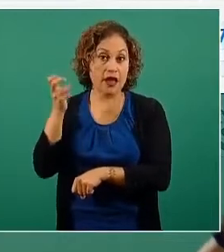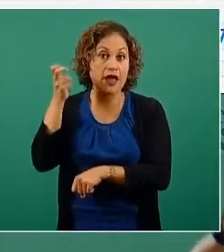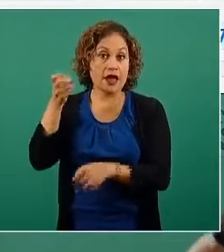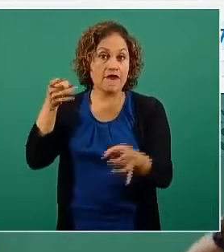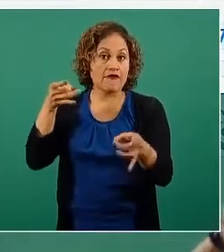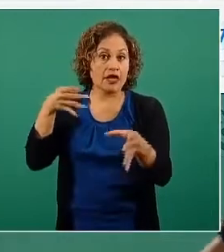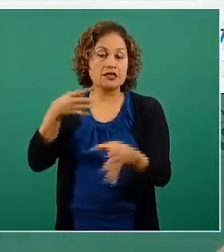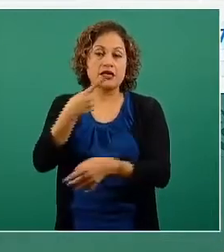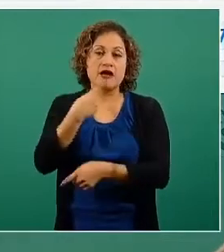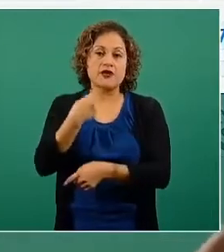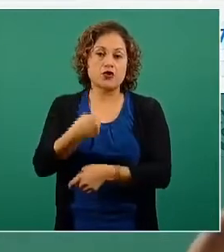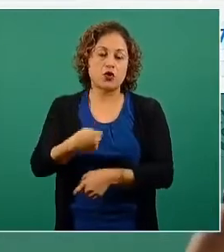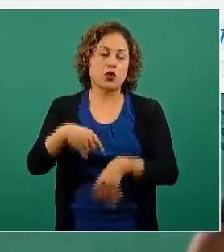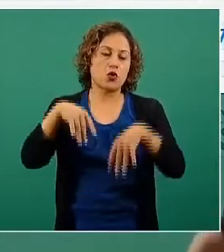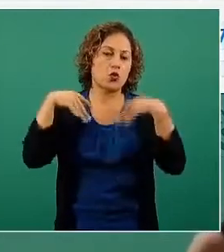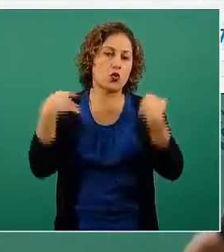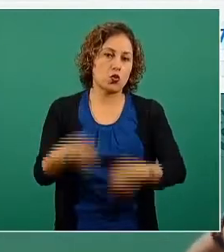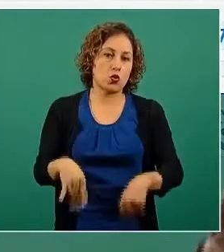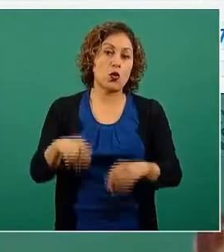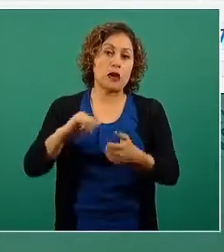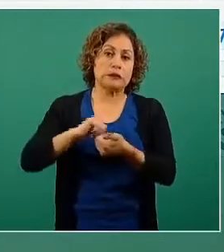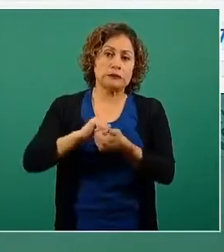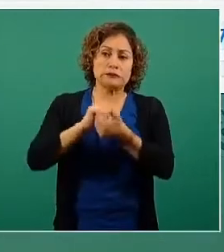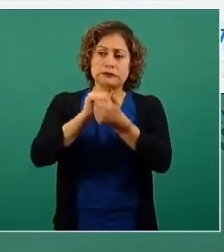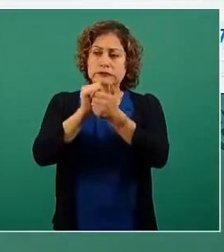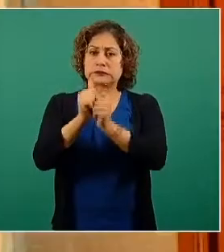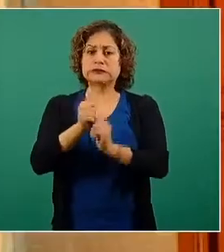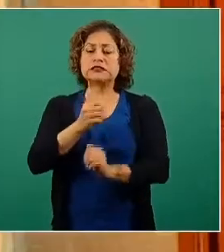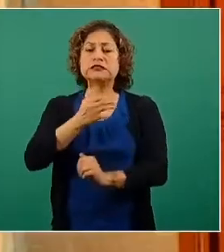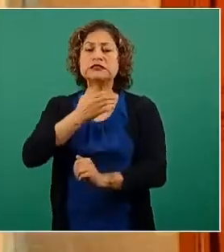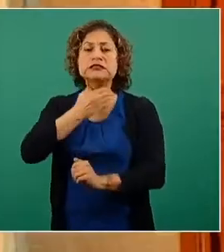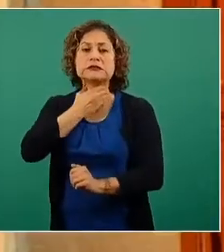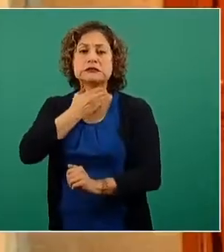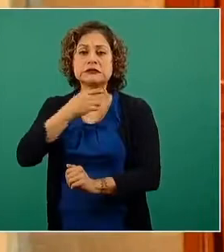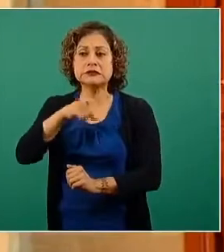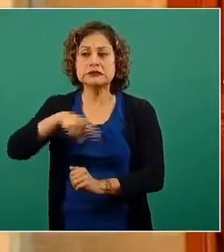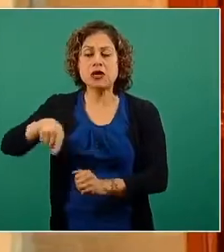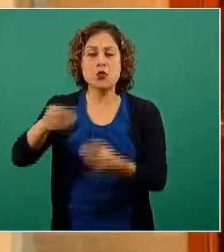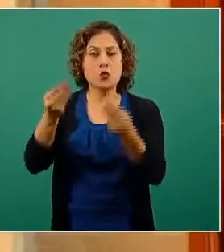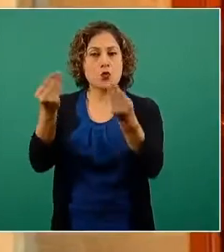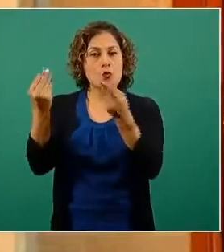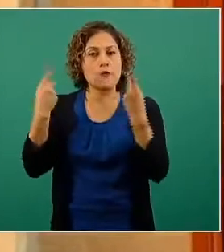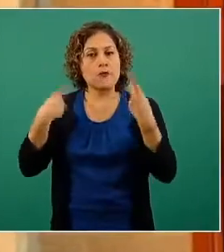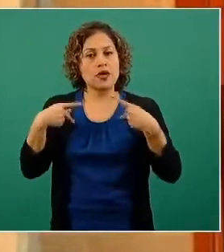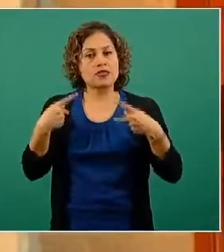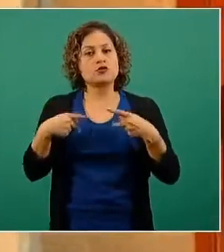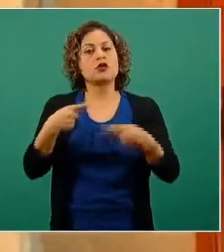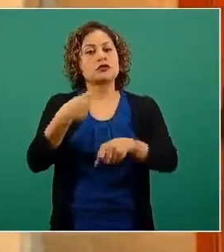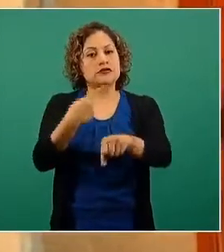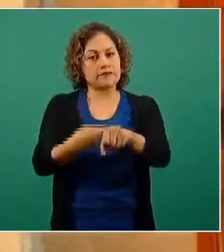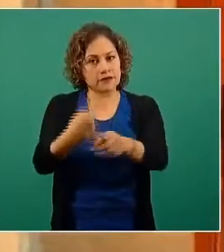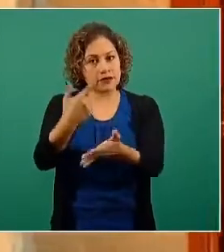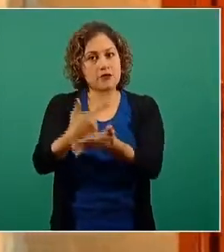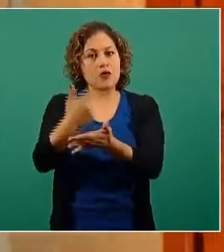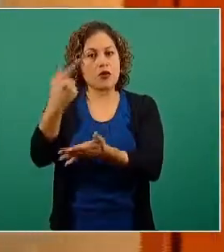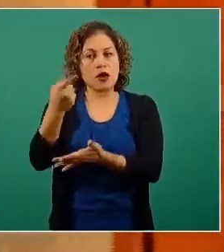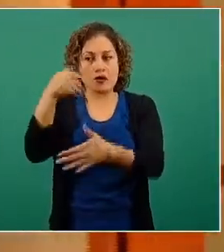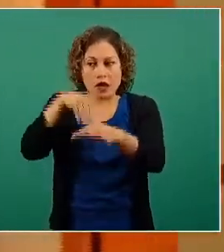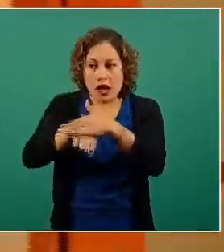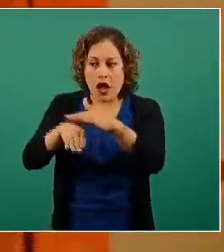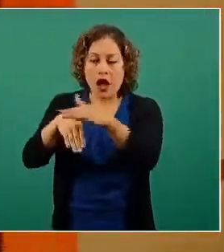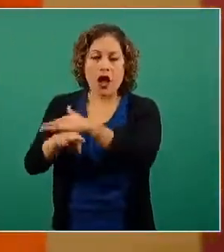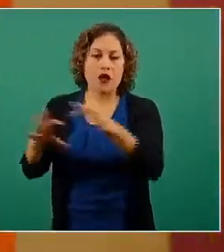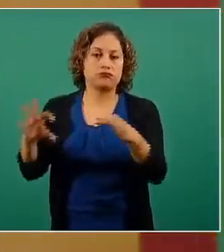roja, pues está ingresando a este rango, es decir, que tiene pacientes graves que requieren ventilador y que en este momento